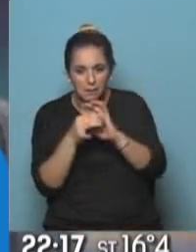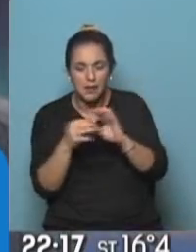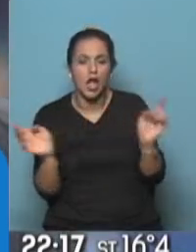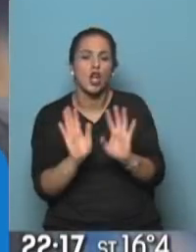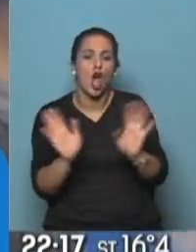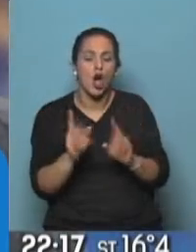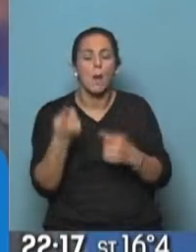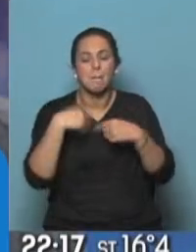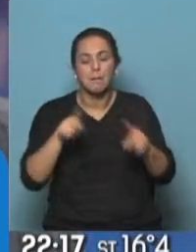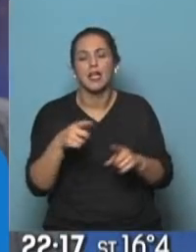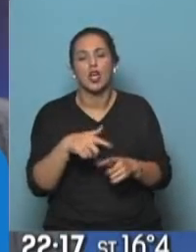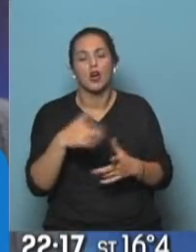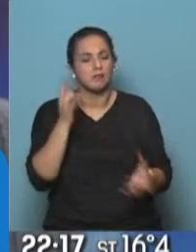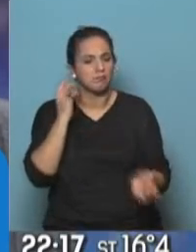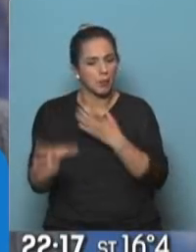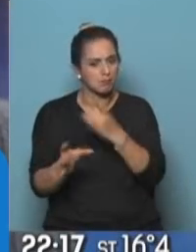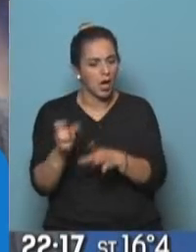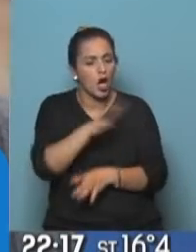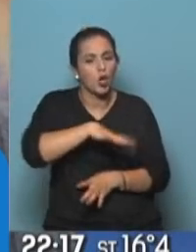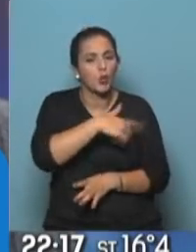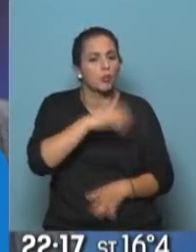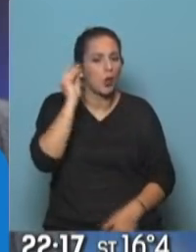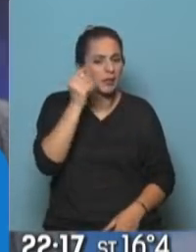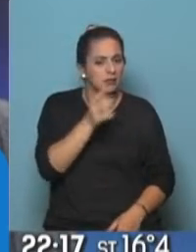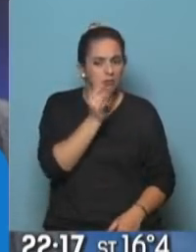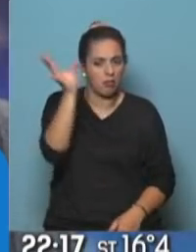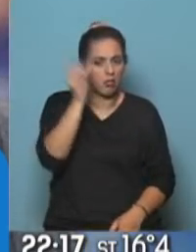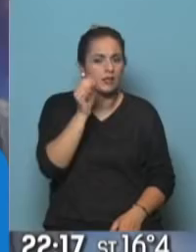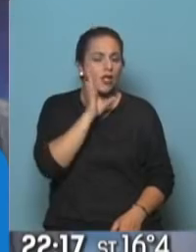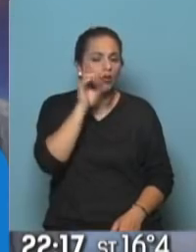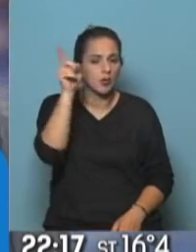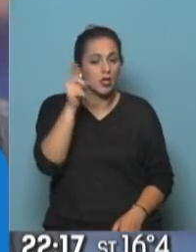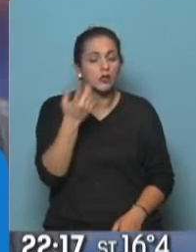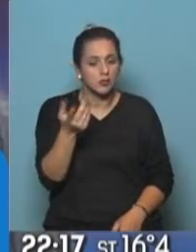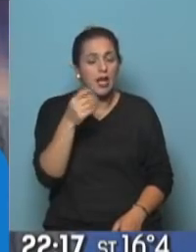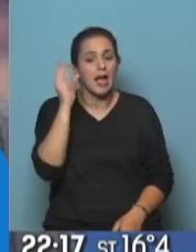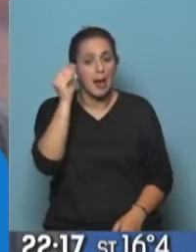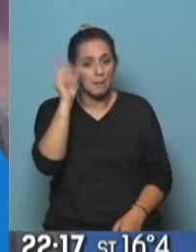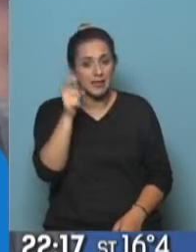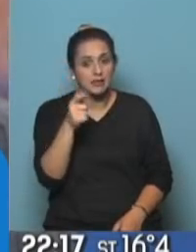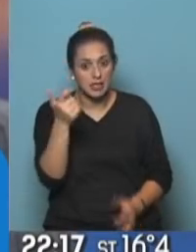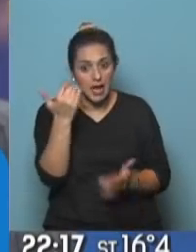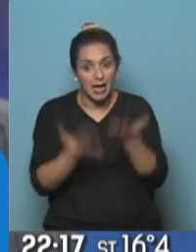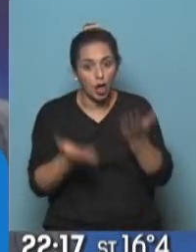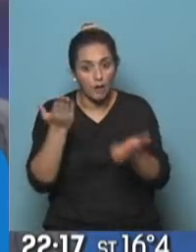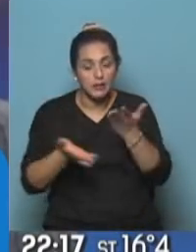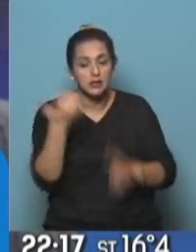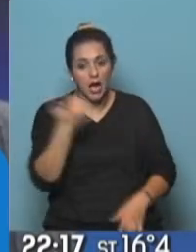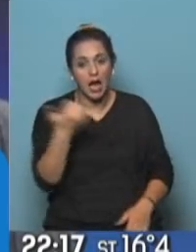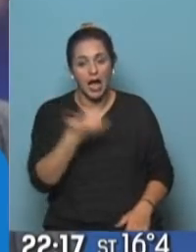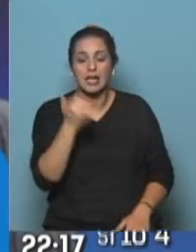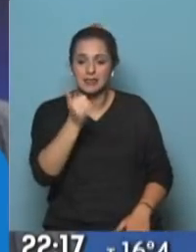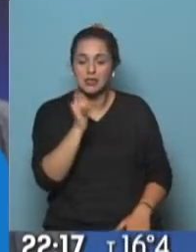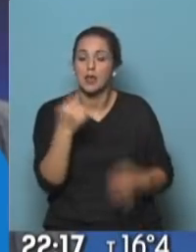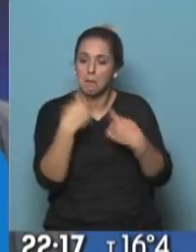que generan como mucho rechazo en la población en este sentido. Pero en Brasil se hace esa comparación que vos mencionaste. Existe, claro, pero hay